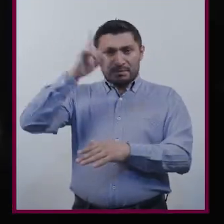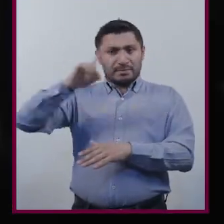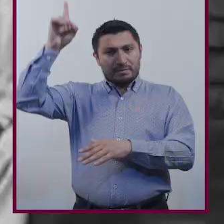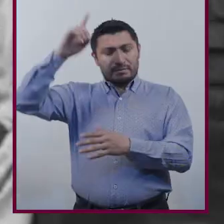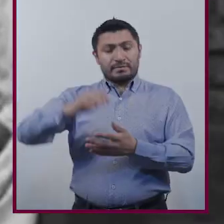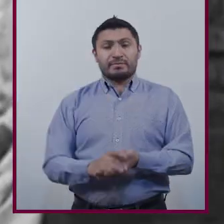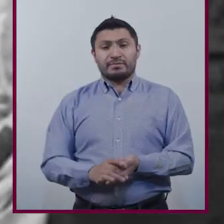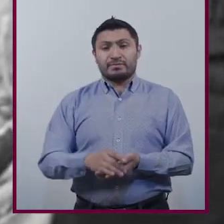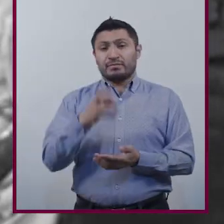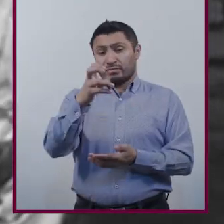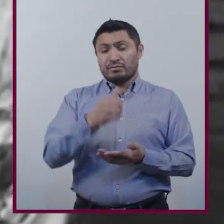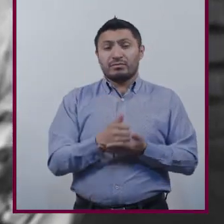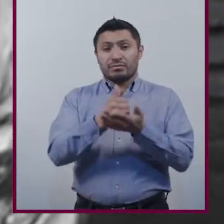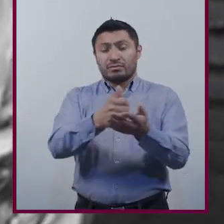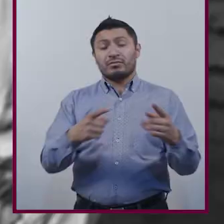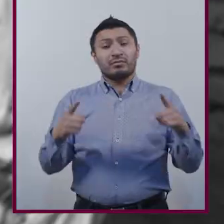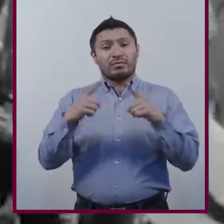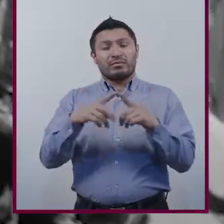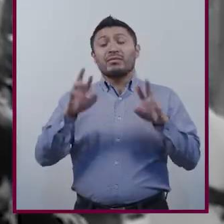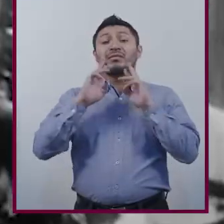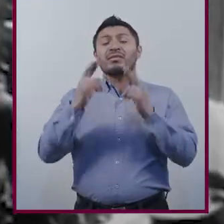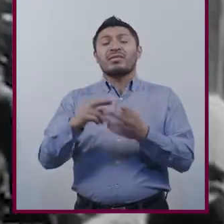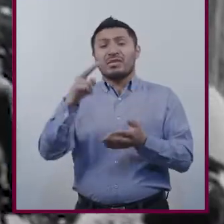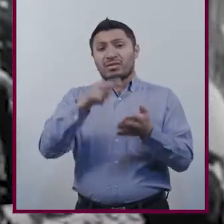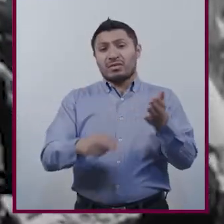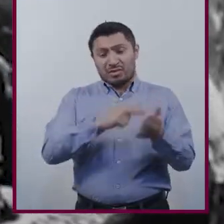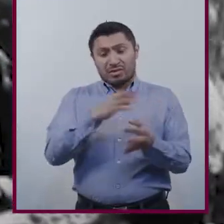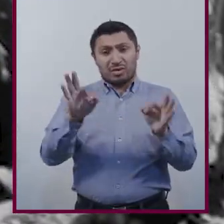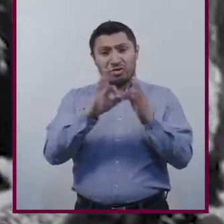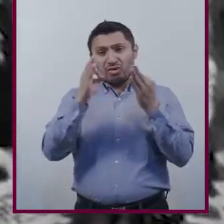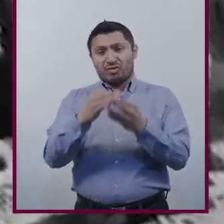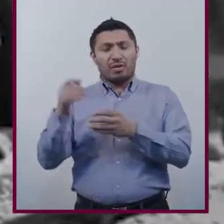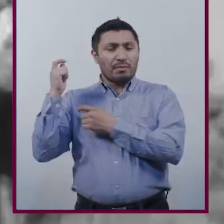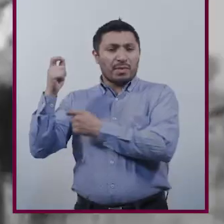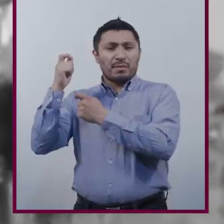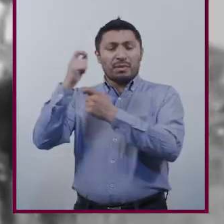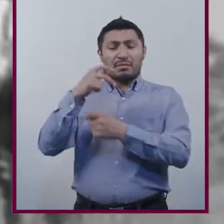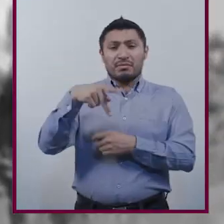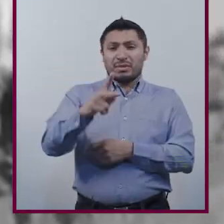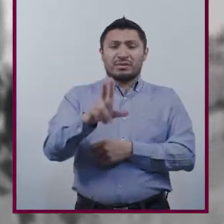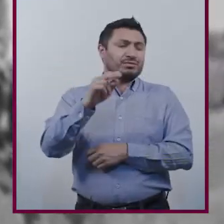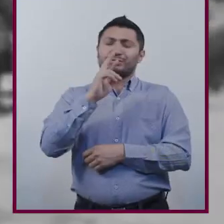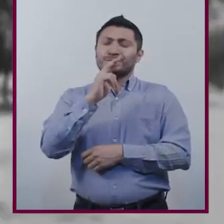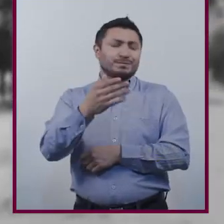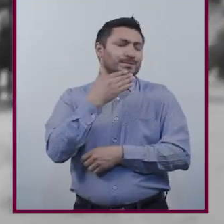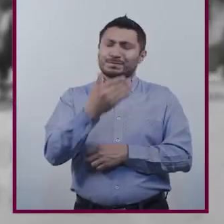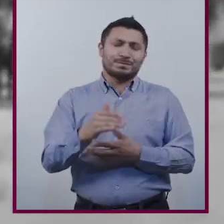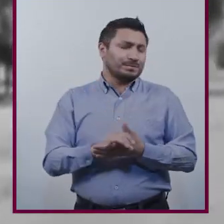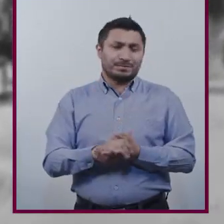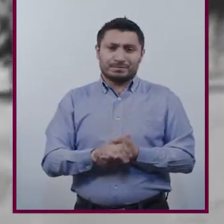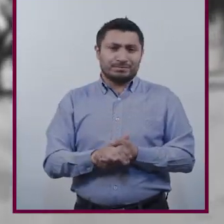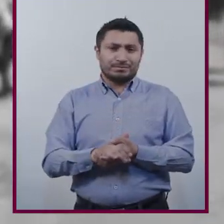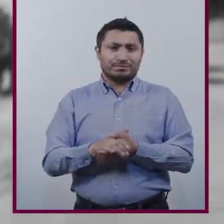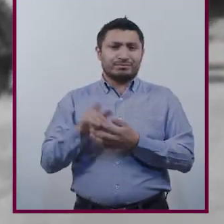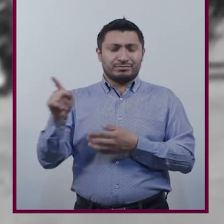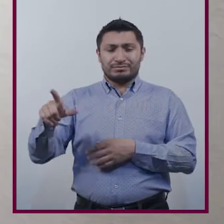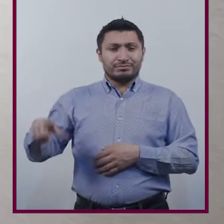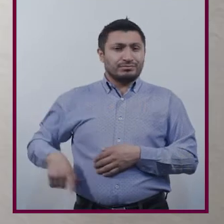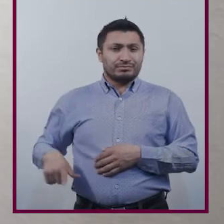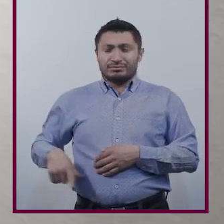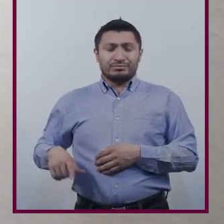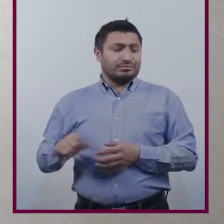Para ayudar a la Iglesia se reunieron firmas a manera de protestas, pero no hubo una respuesta satisfactoria de parte del